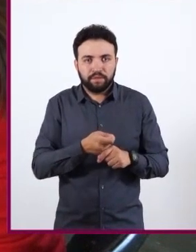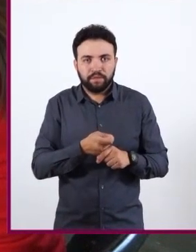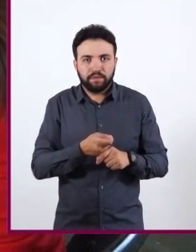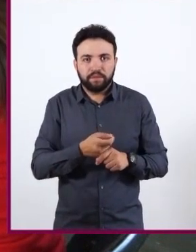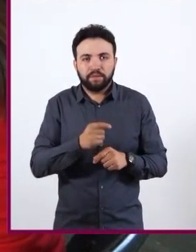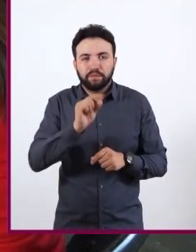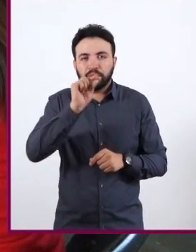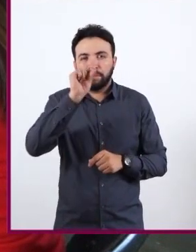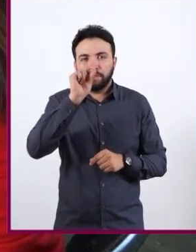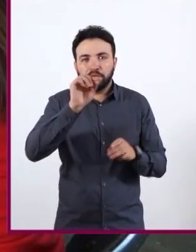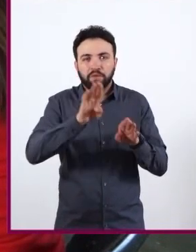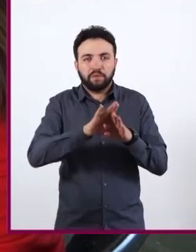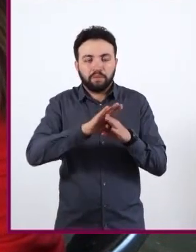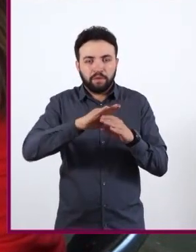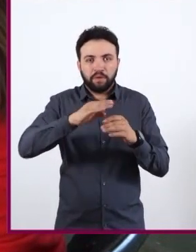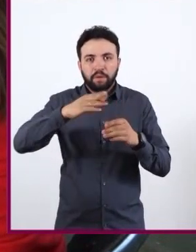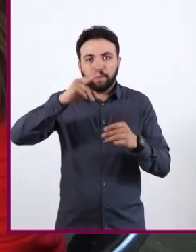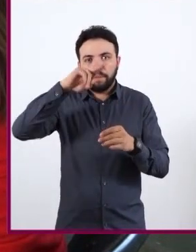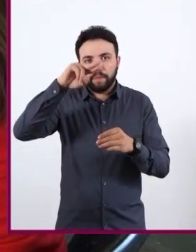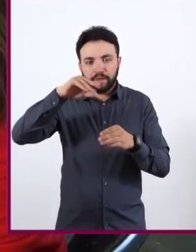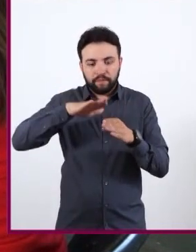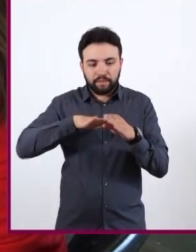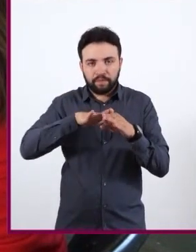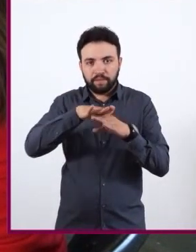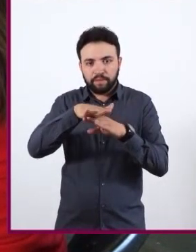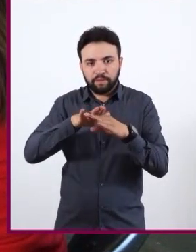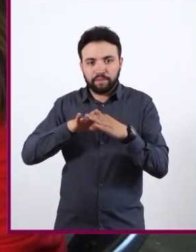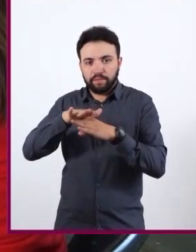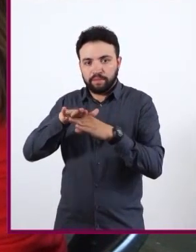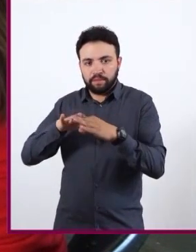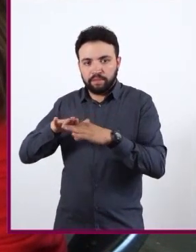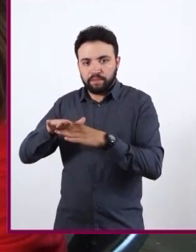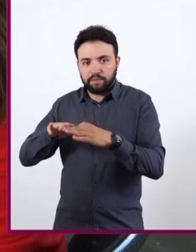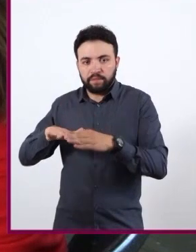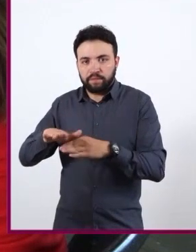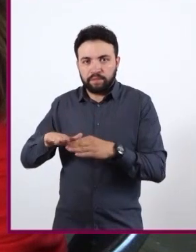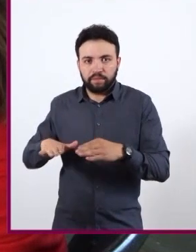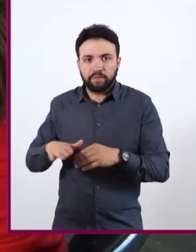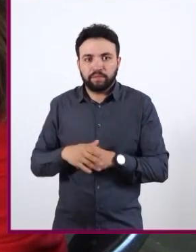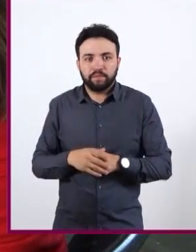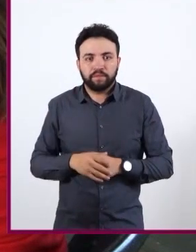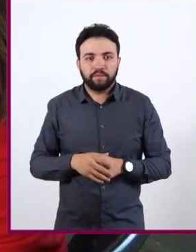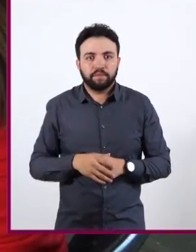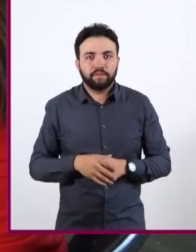vamos a tratar de extender la tinta,